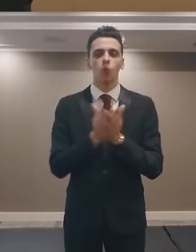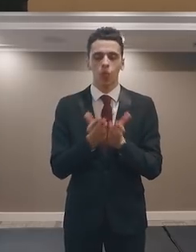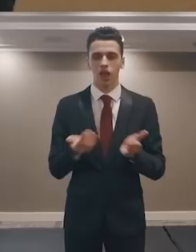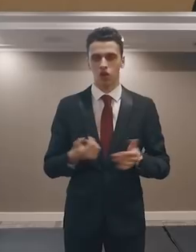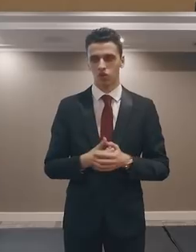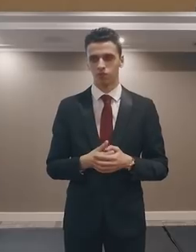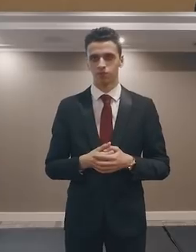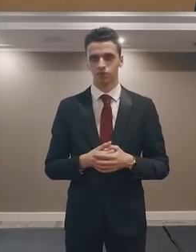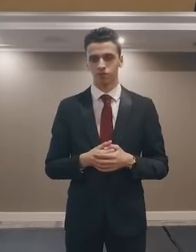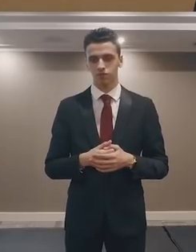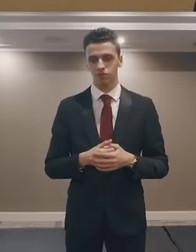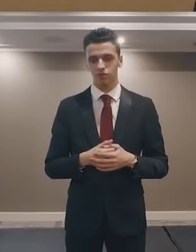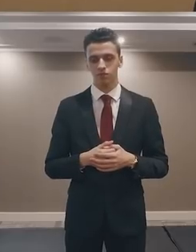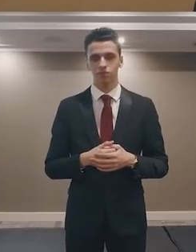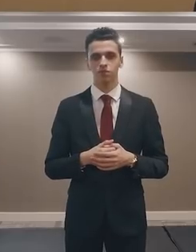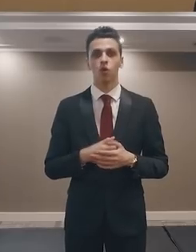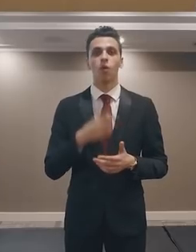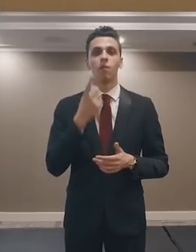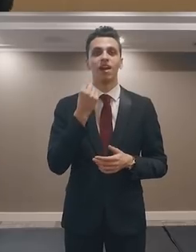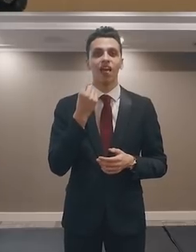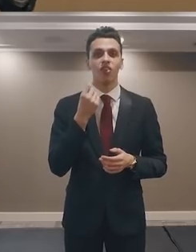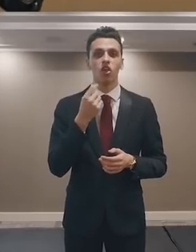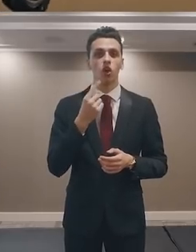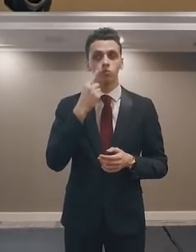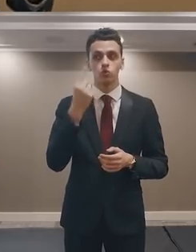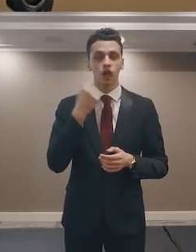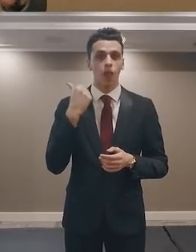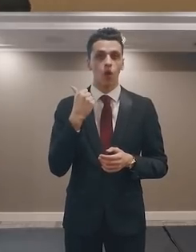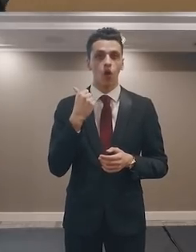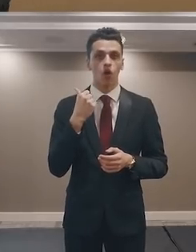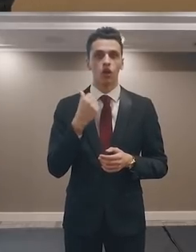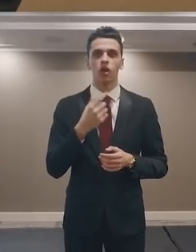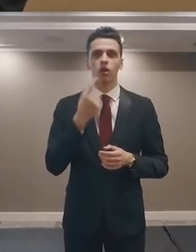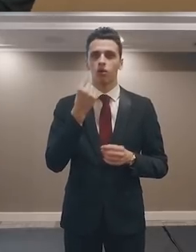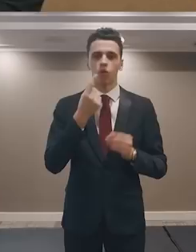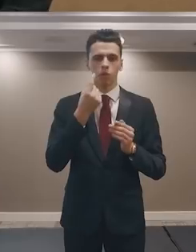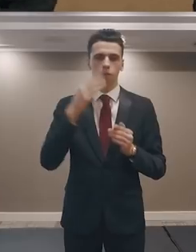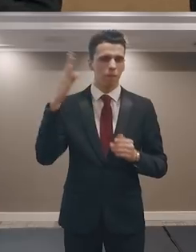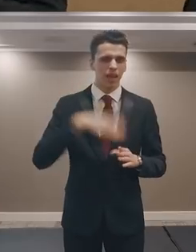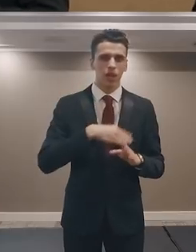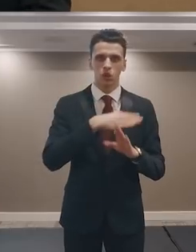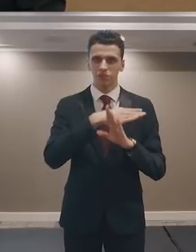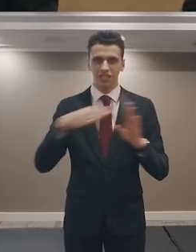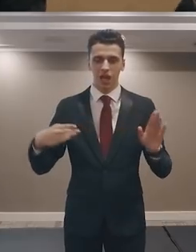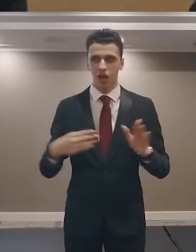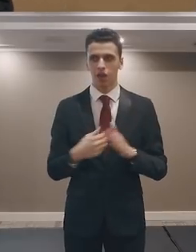salga más barato porque porque los precios en el buscador que es como trivago como booking están en cruise dólares